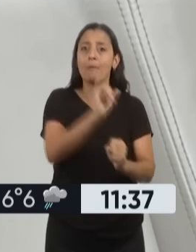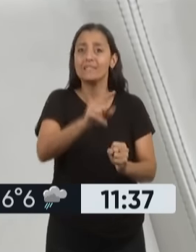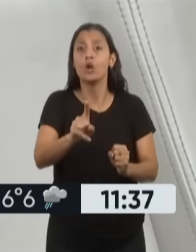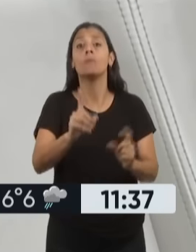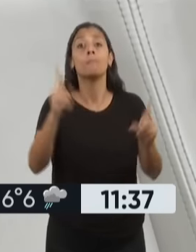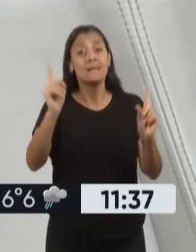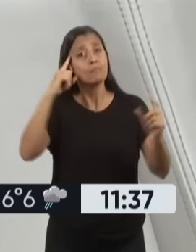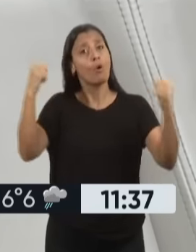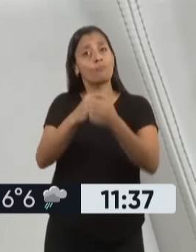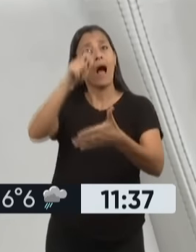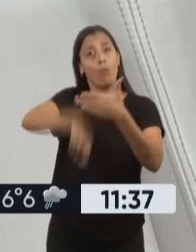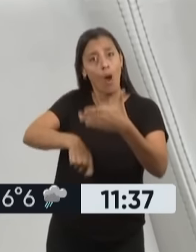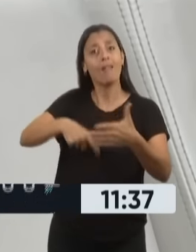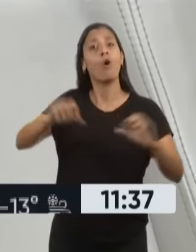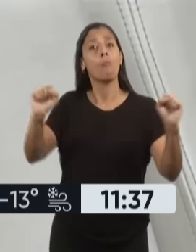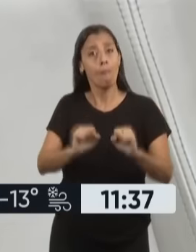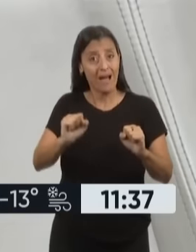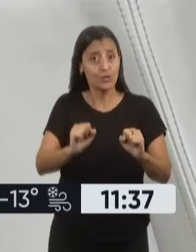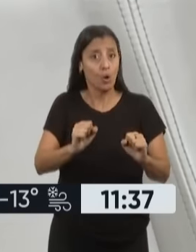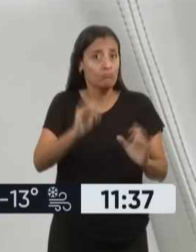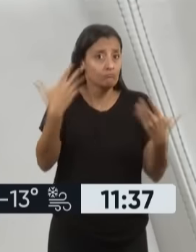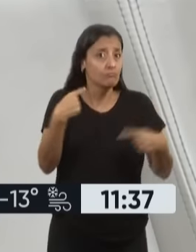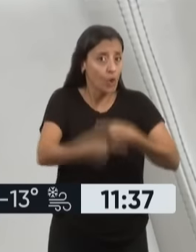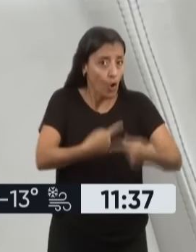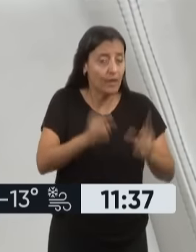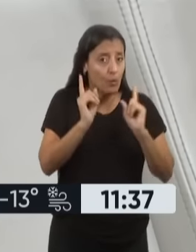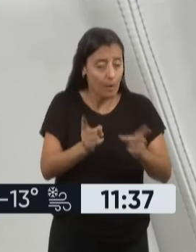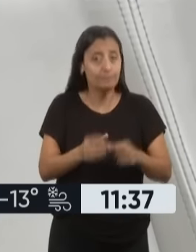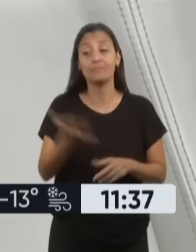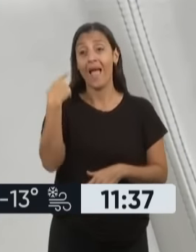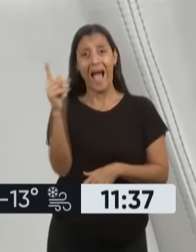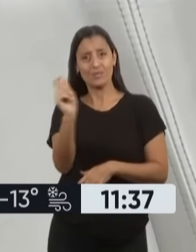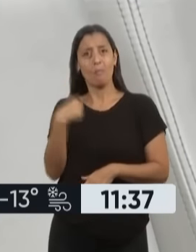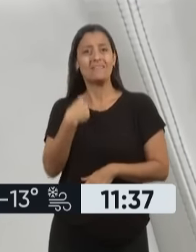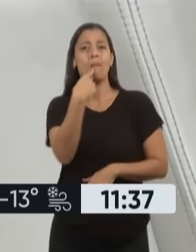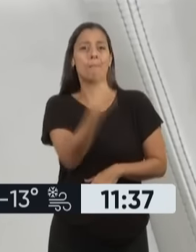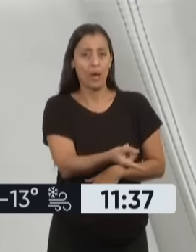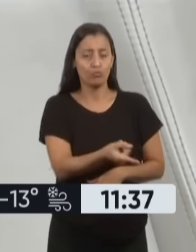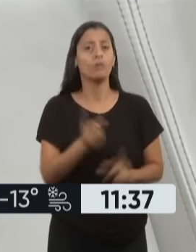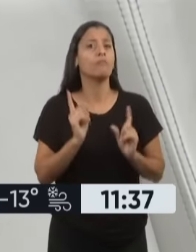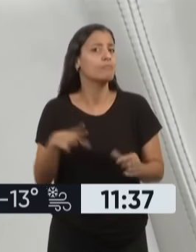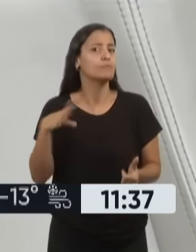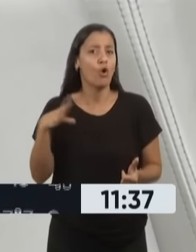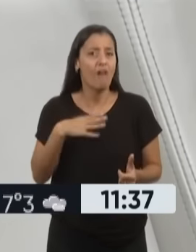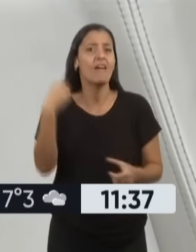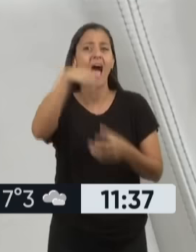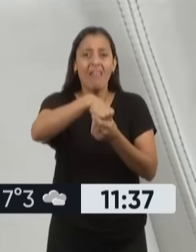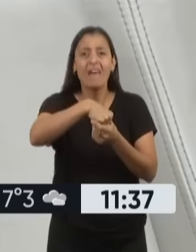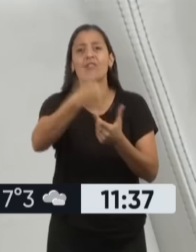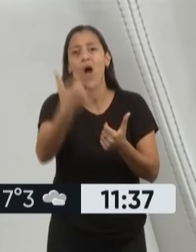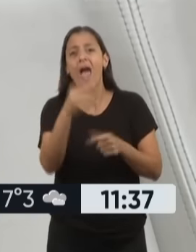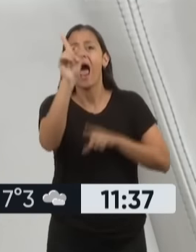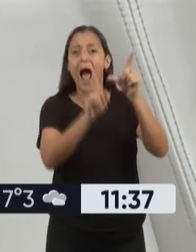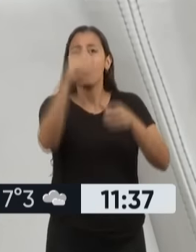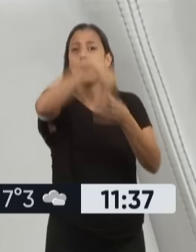mayo y respecto del tema salarial en el poder ejecutivo ya hace un mes yo le pregunté porque sigue habiendo malestar en áreas